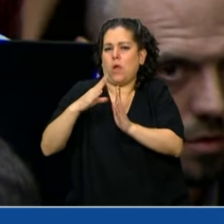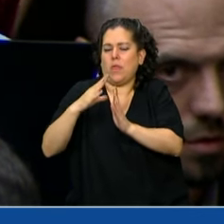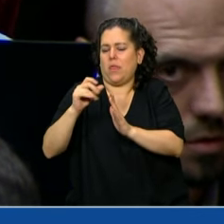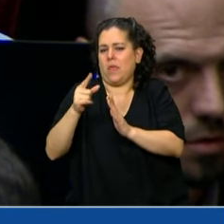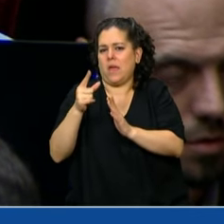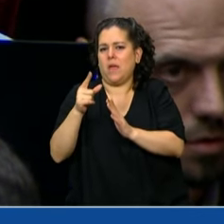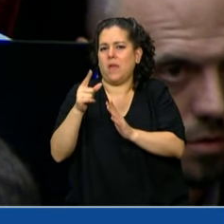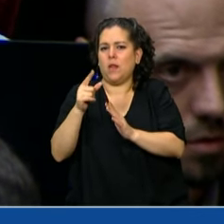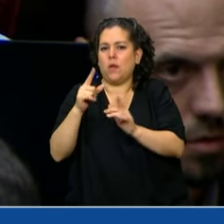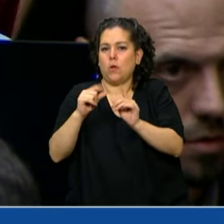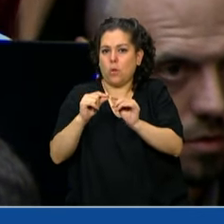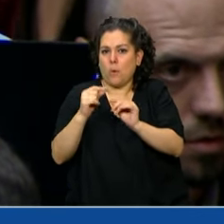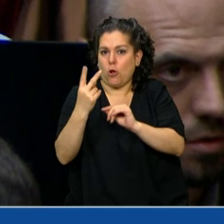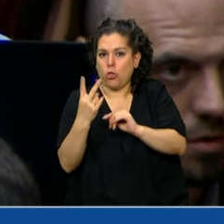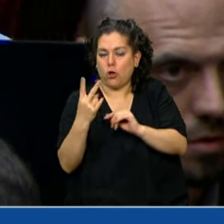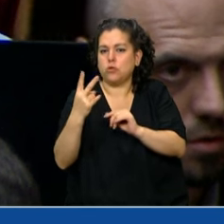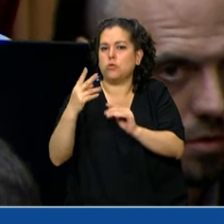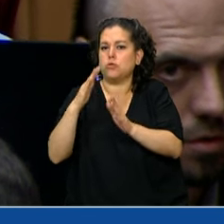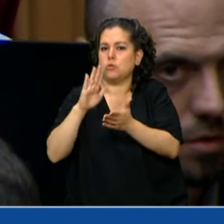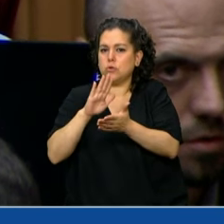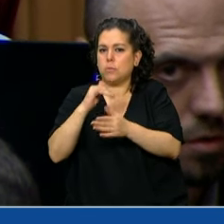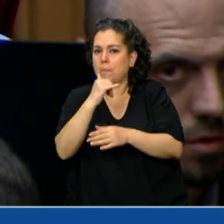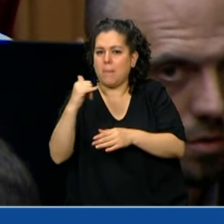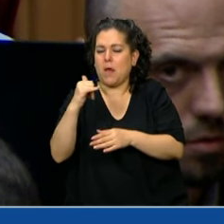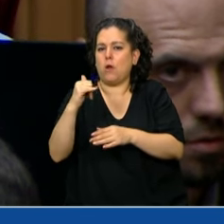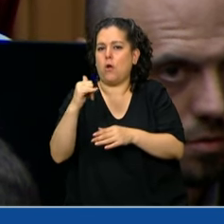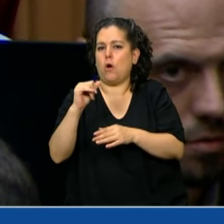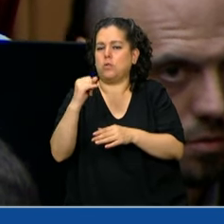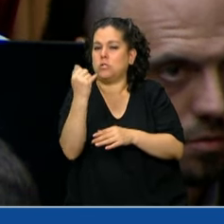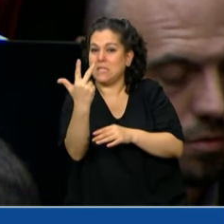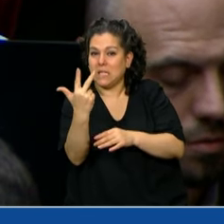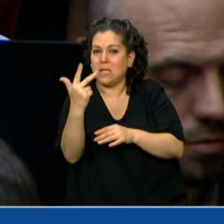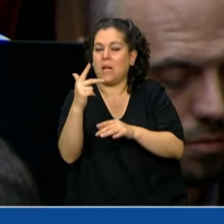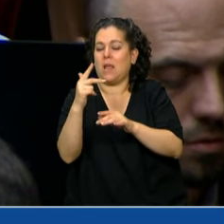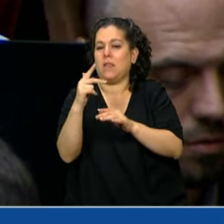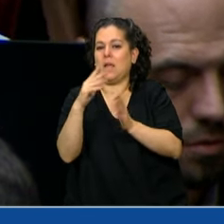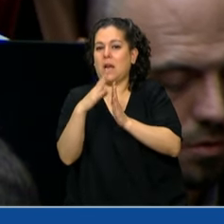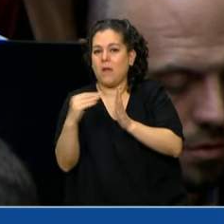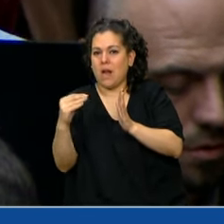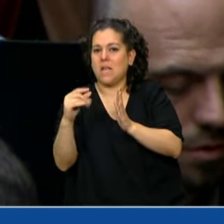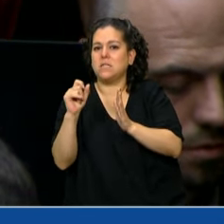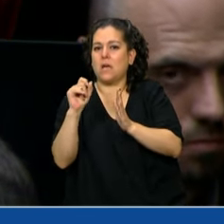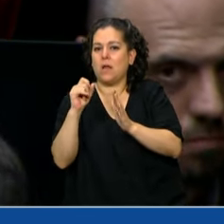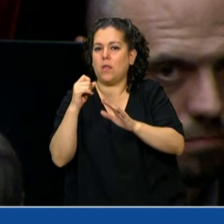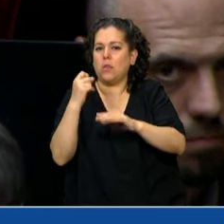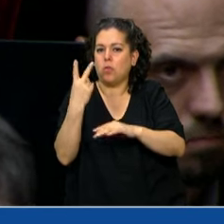sobre valor de referencia 3 menos valor de referencia 2 por